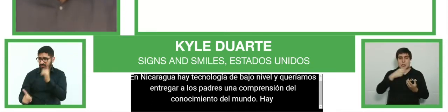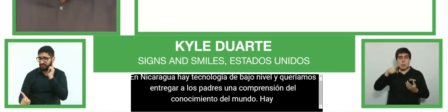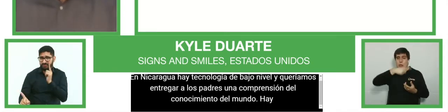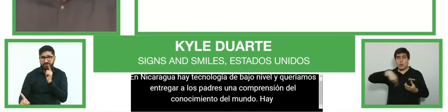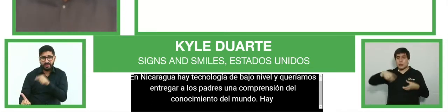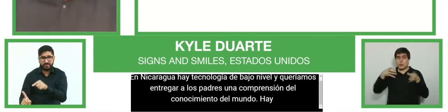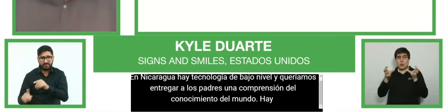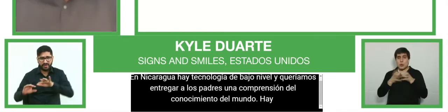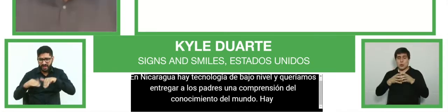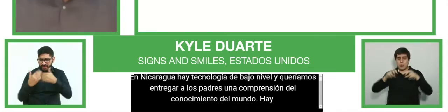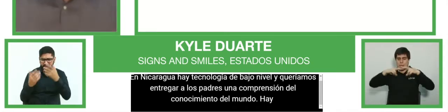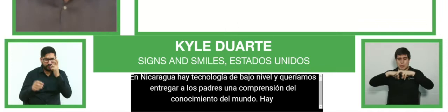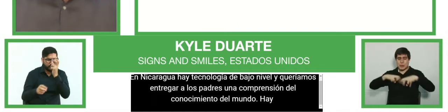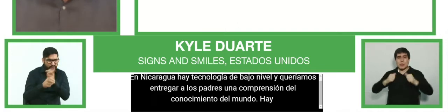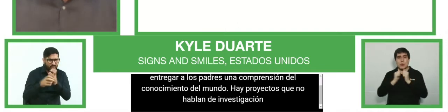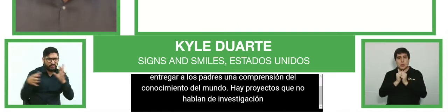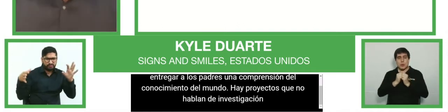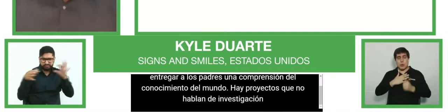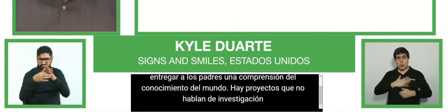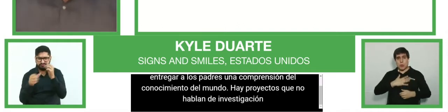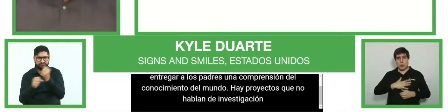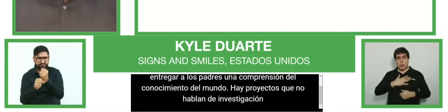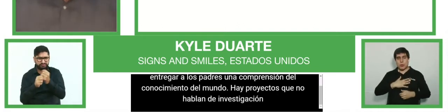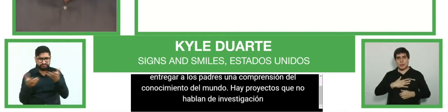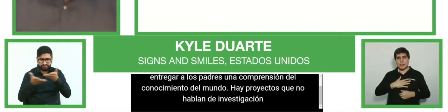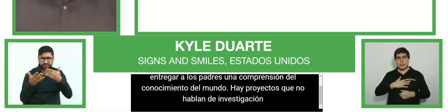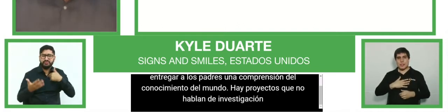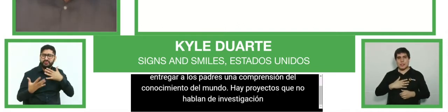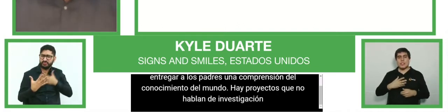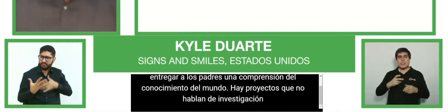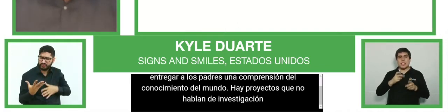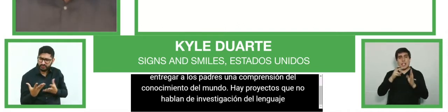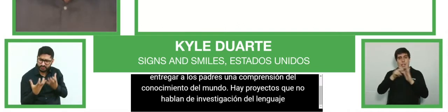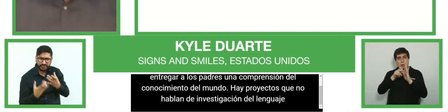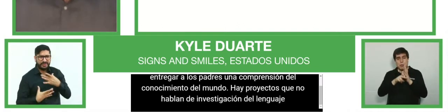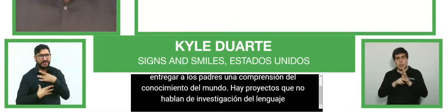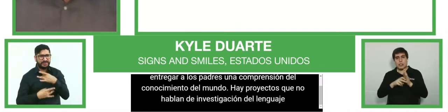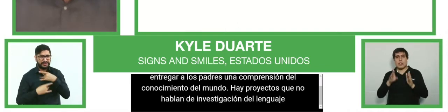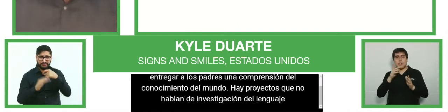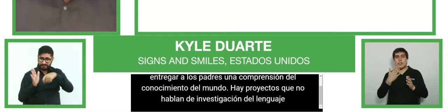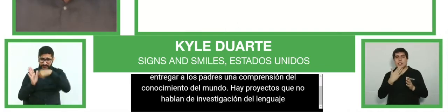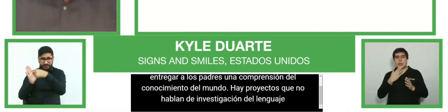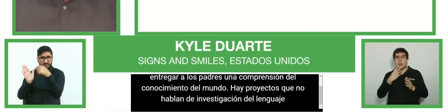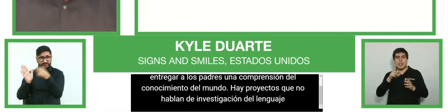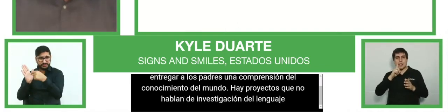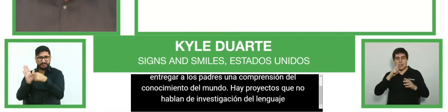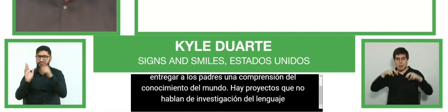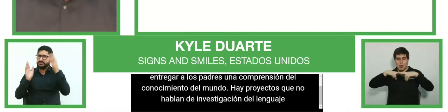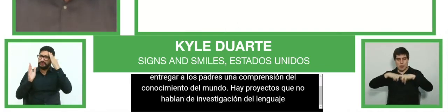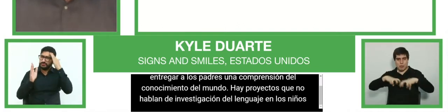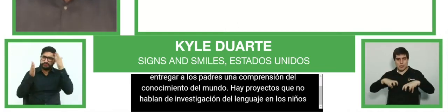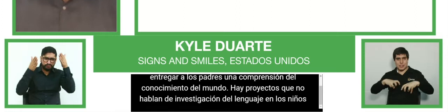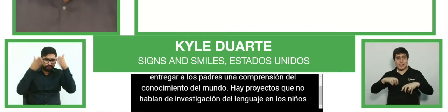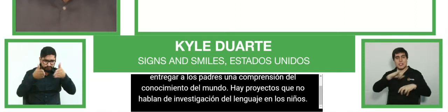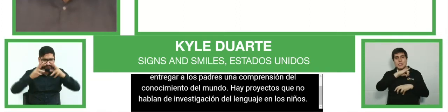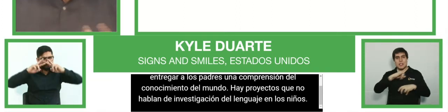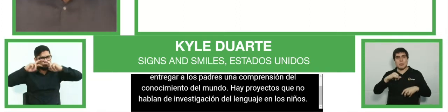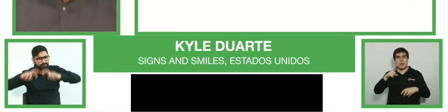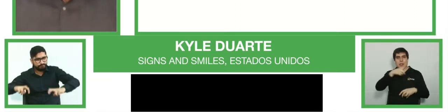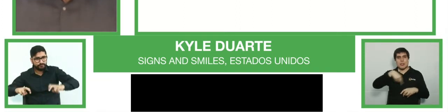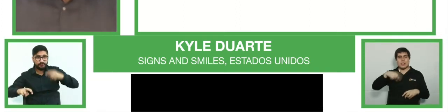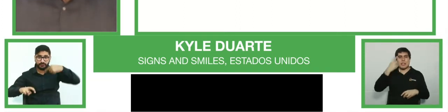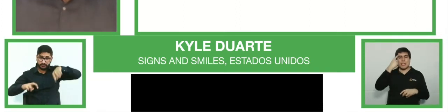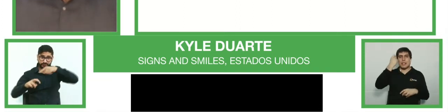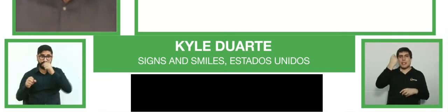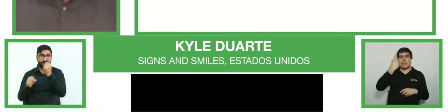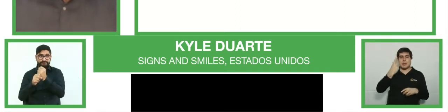hay muchos académicos, así que hemos incorporado investigación en nuestro proyecto. Finalmente nos dimos cuenta de que